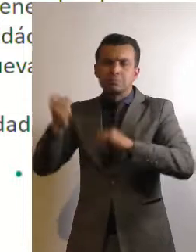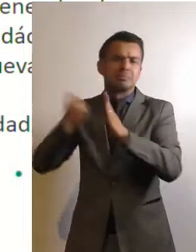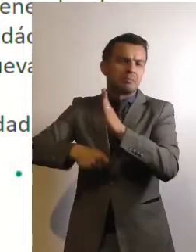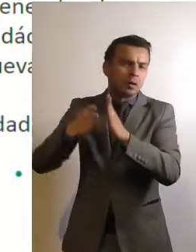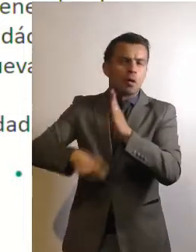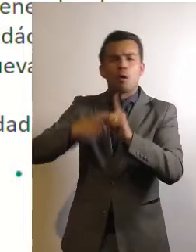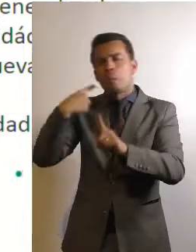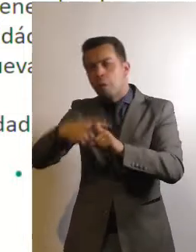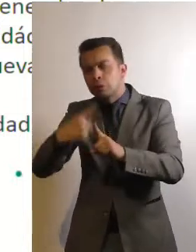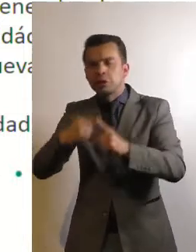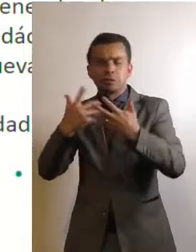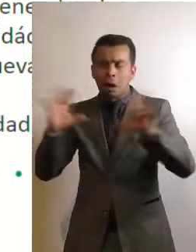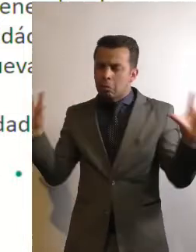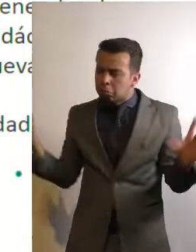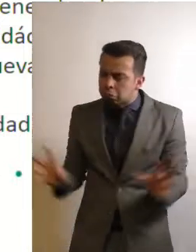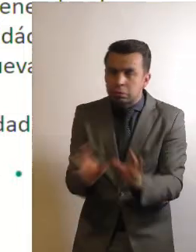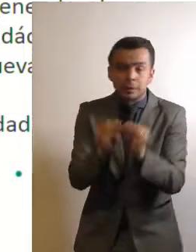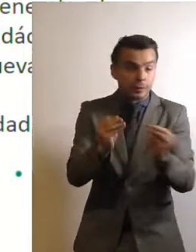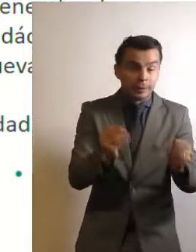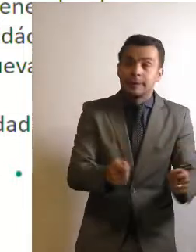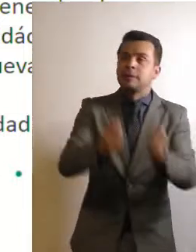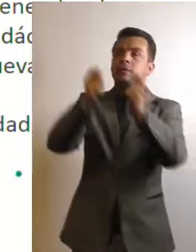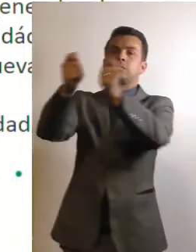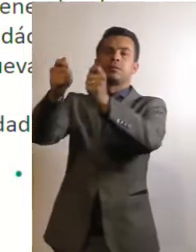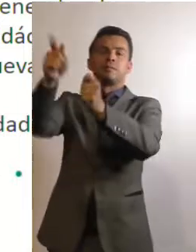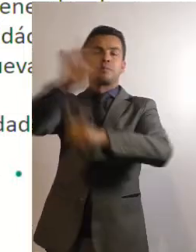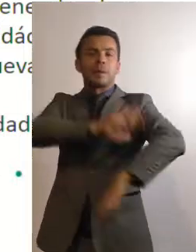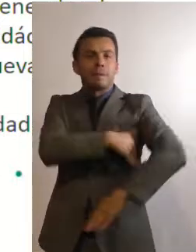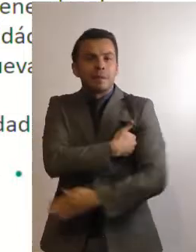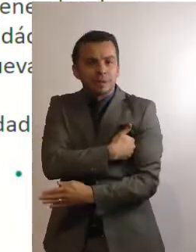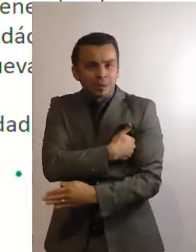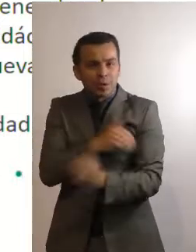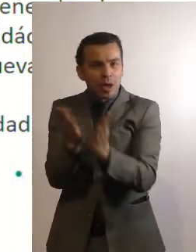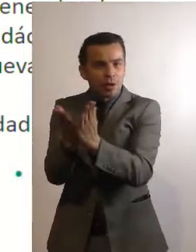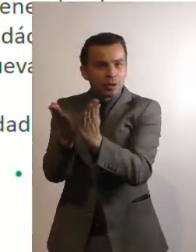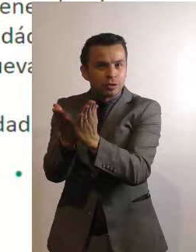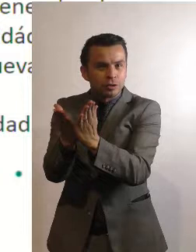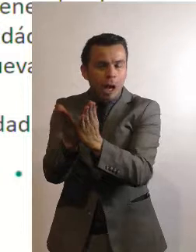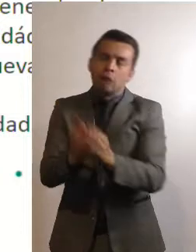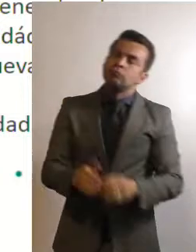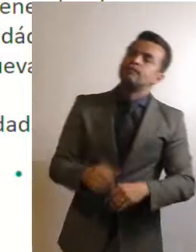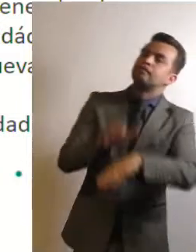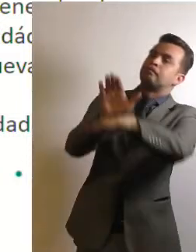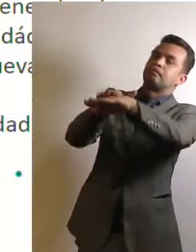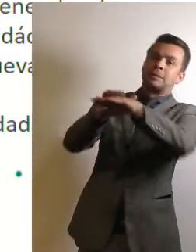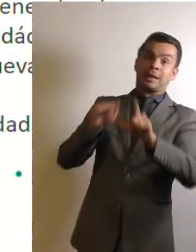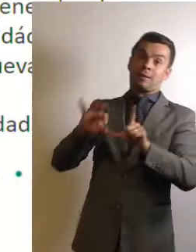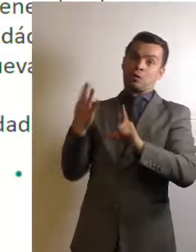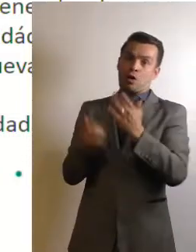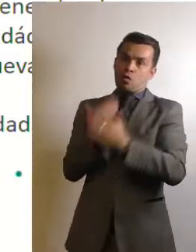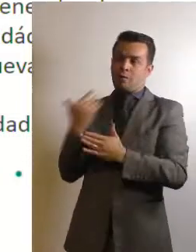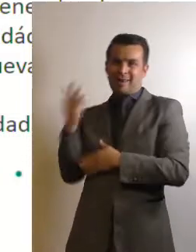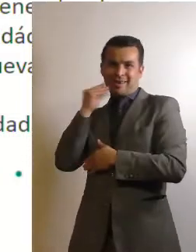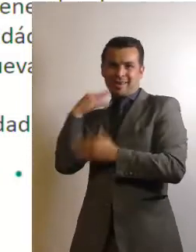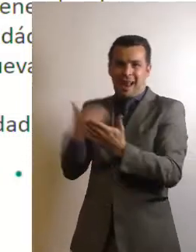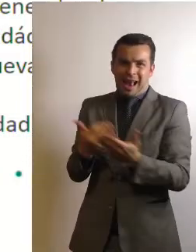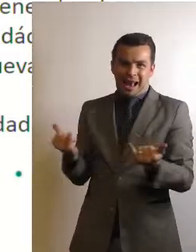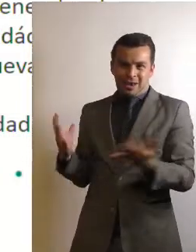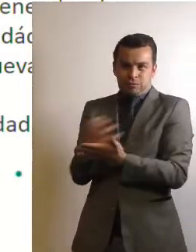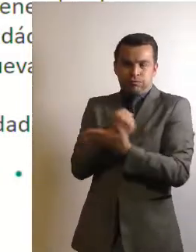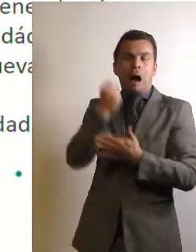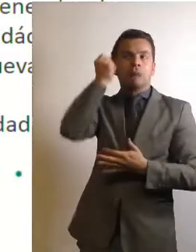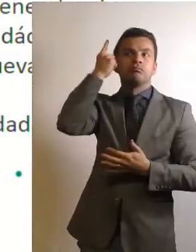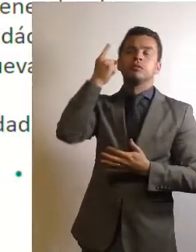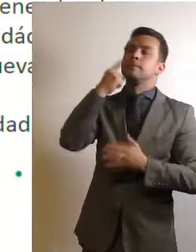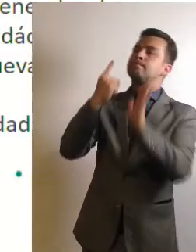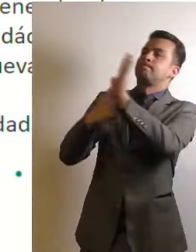que queremos realizar en algunos programas. Esto lo trabajamos tanto como con pregrado como con